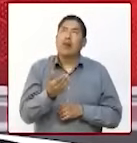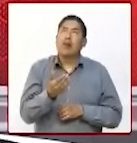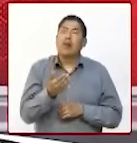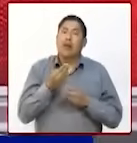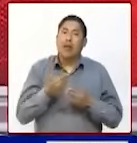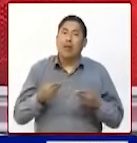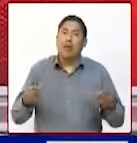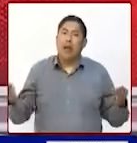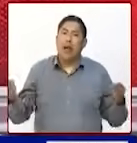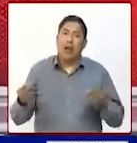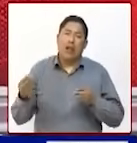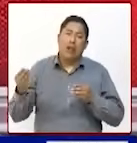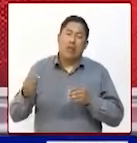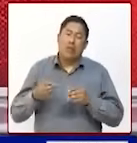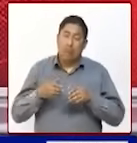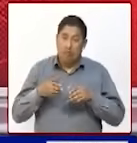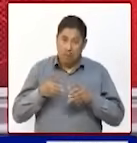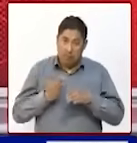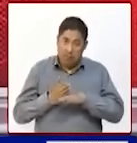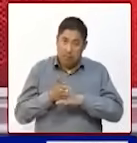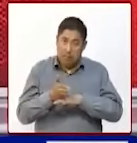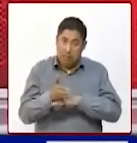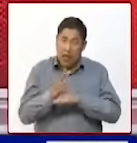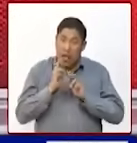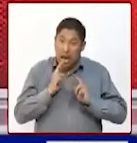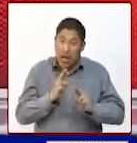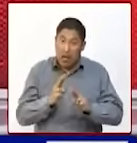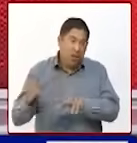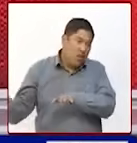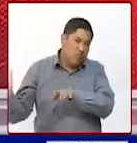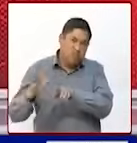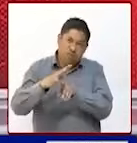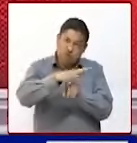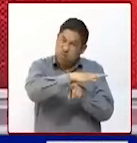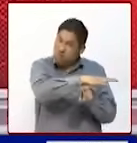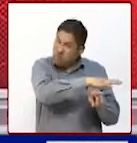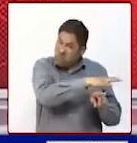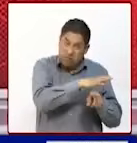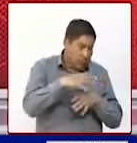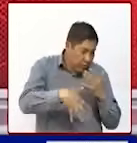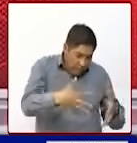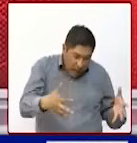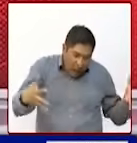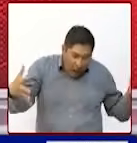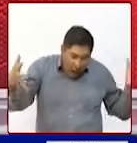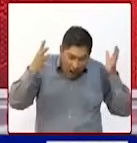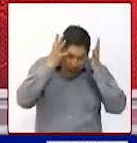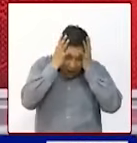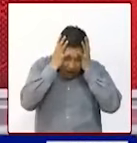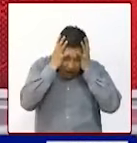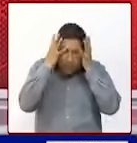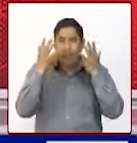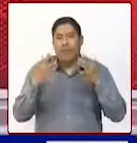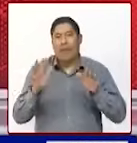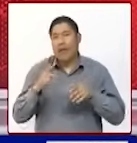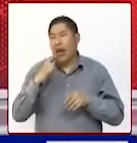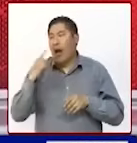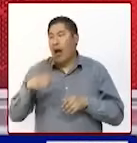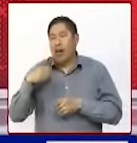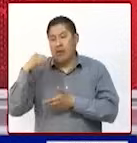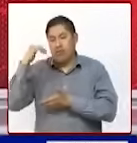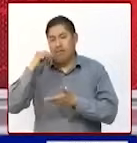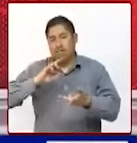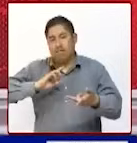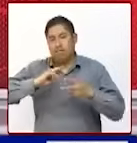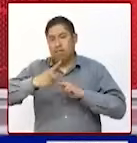sobre un material que fue destruido por una riada, la coordinadora del censo, la señora Marta Oviedo, ha señalado que ya se ha repuesto ese material